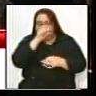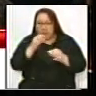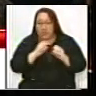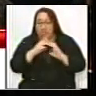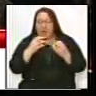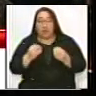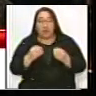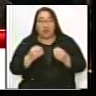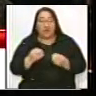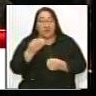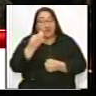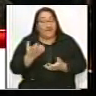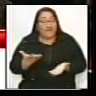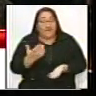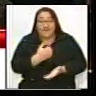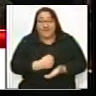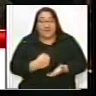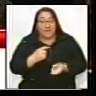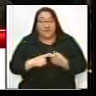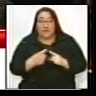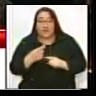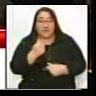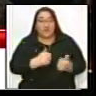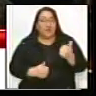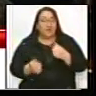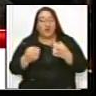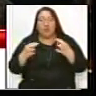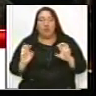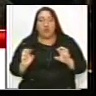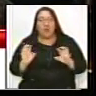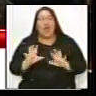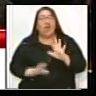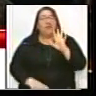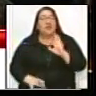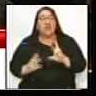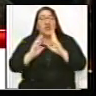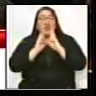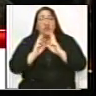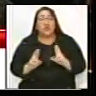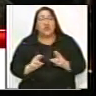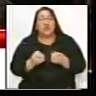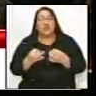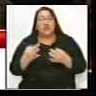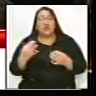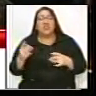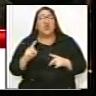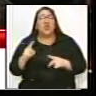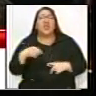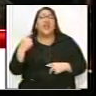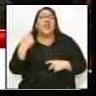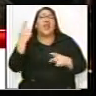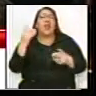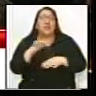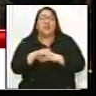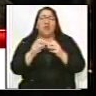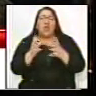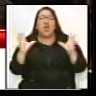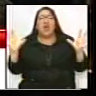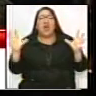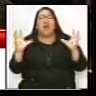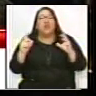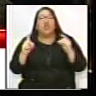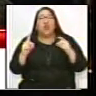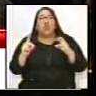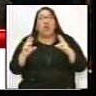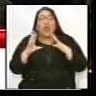porque lamentablemente desde la administración pública las respuestas en su mayoría son genéricas o son